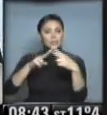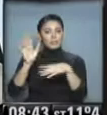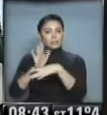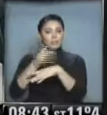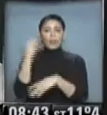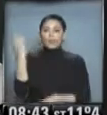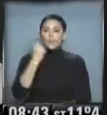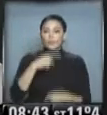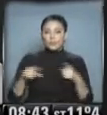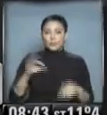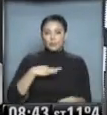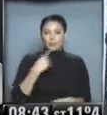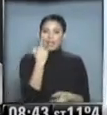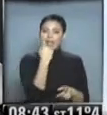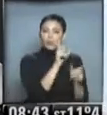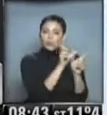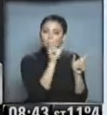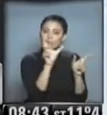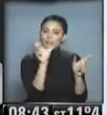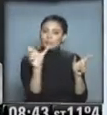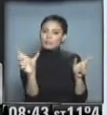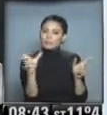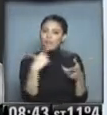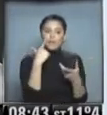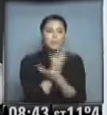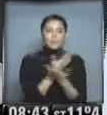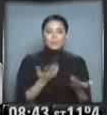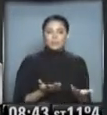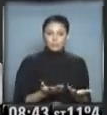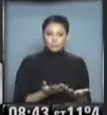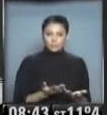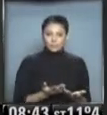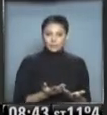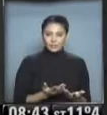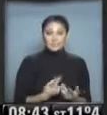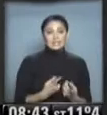importantes en su vida, entonces cada escena es una pequeña bisagra y